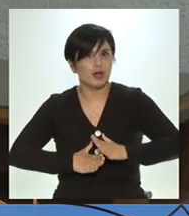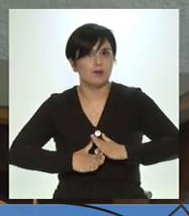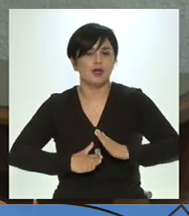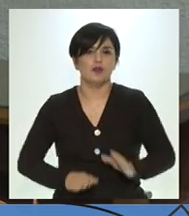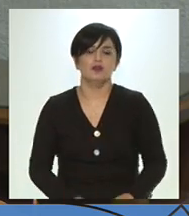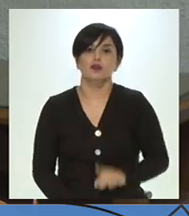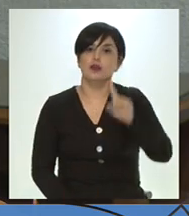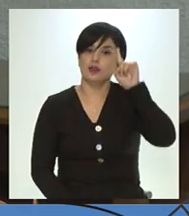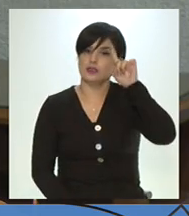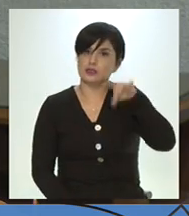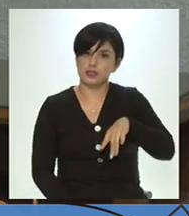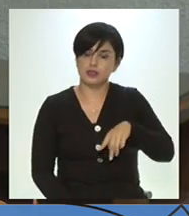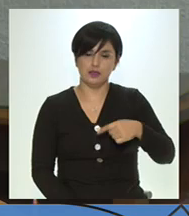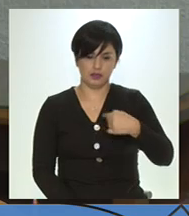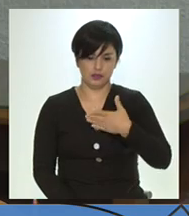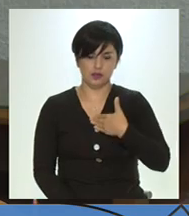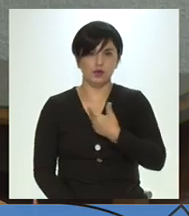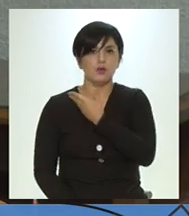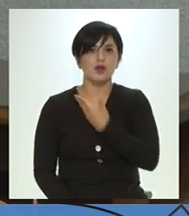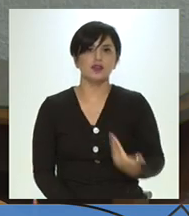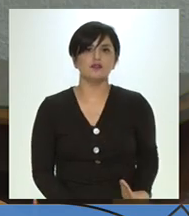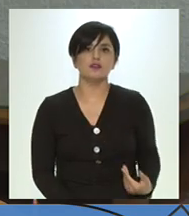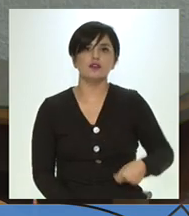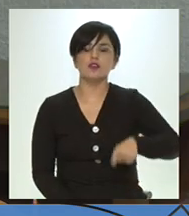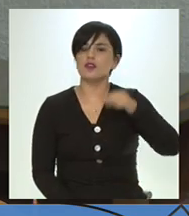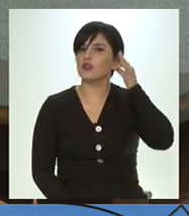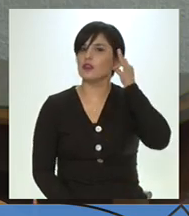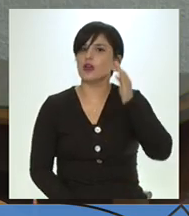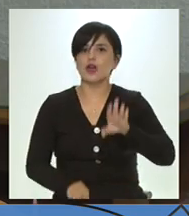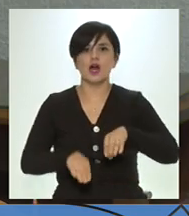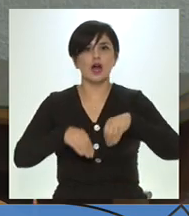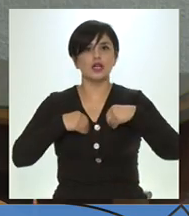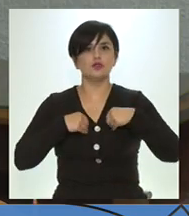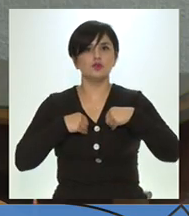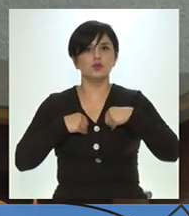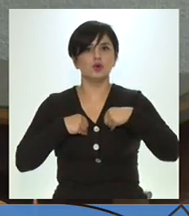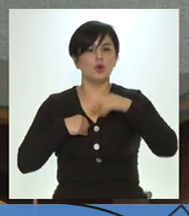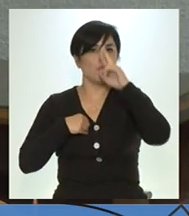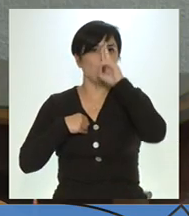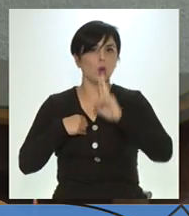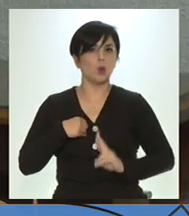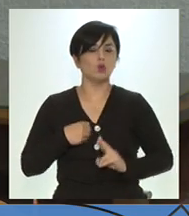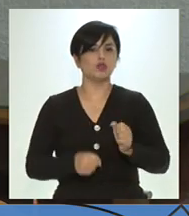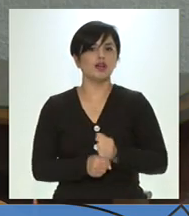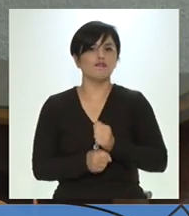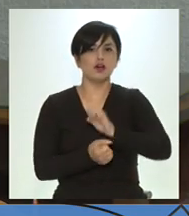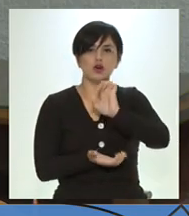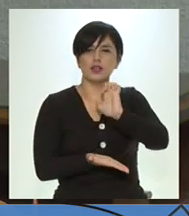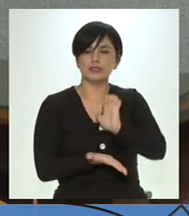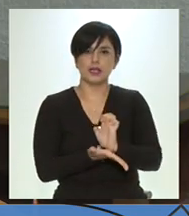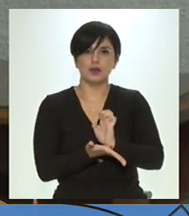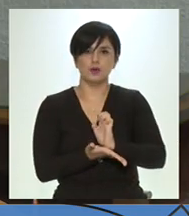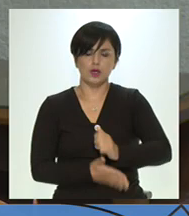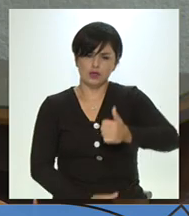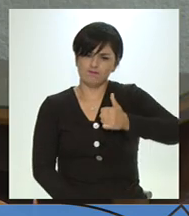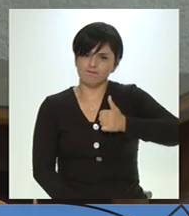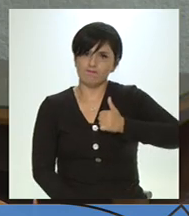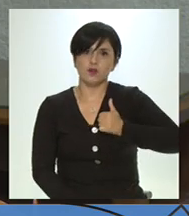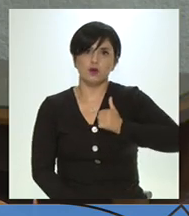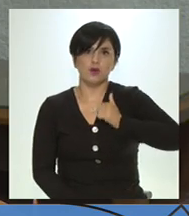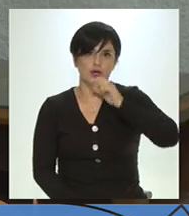que como presidenta del senado asumo una función de estado y cumpliré a cabalidad con este rol